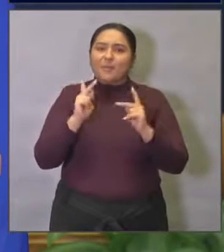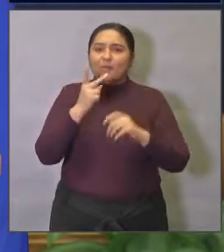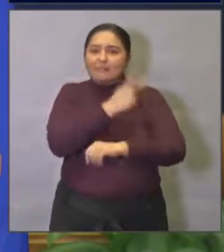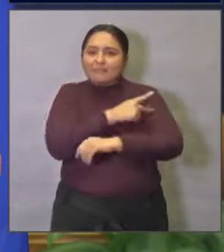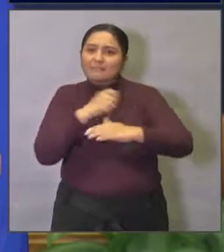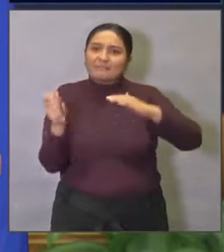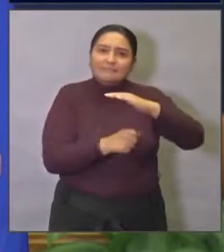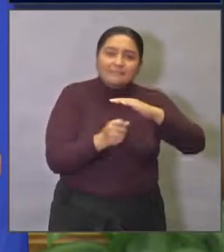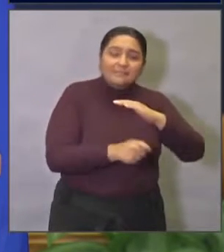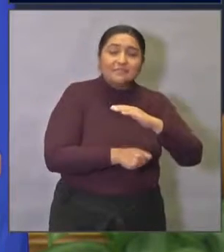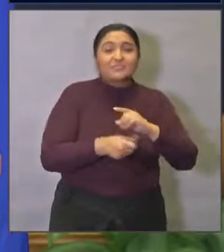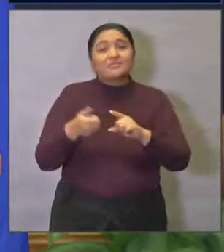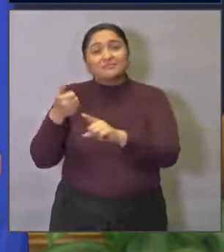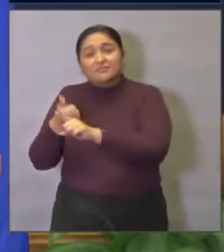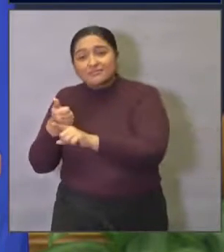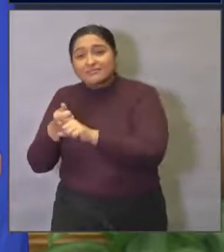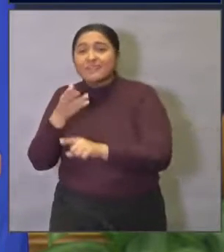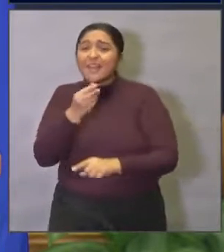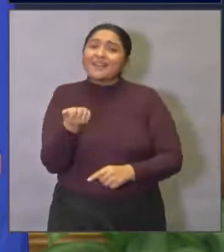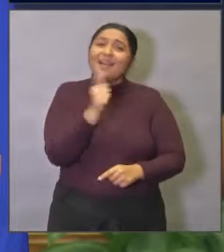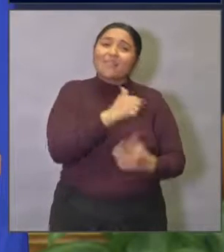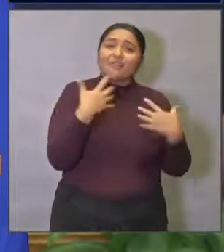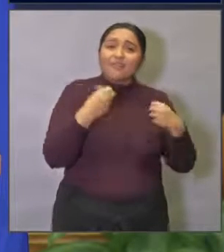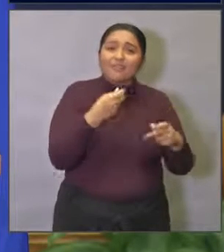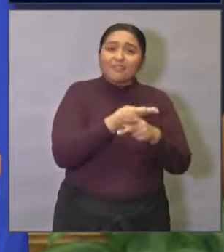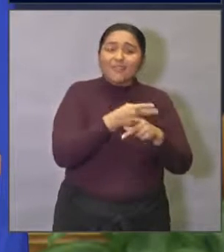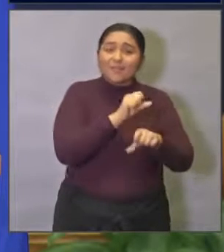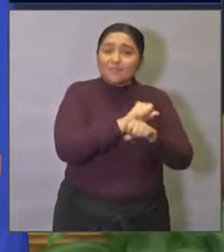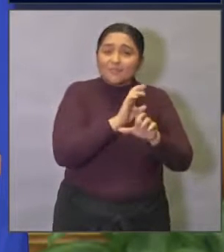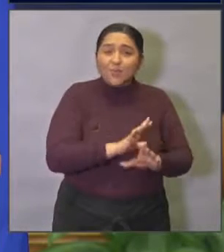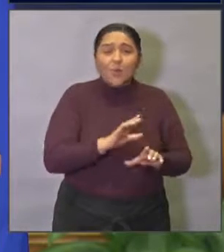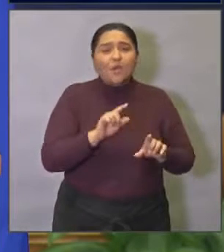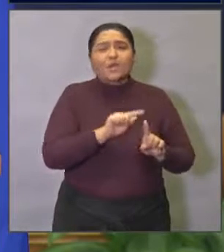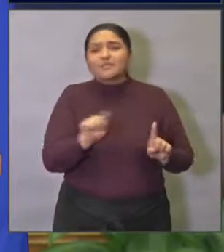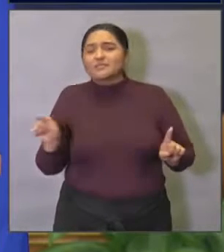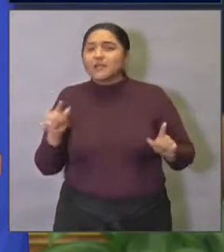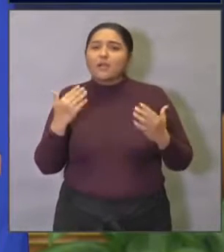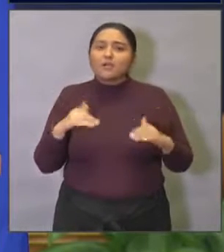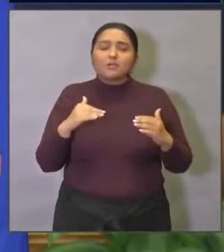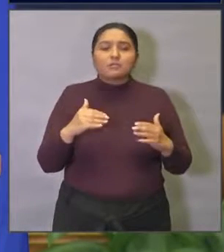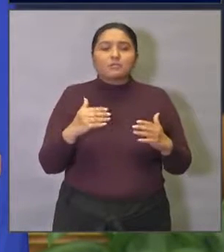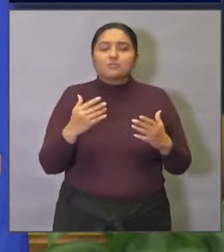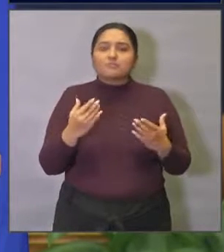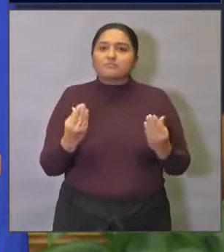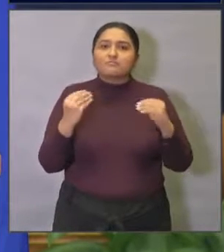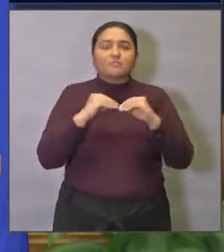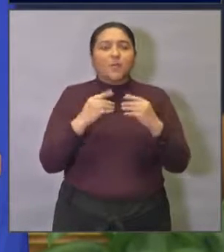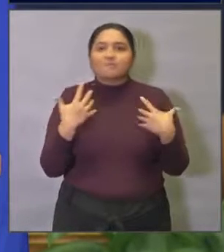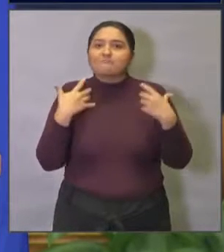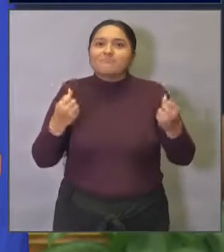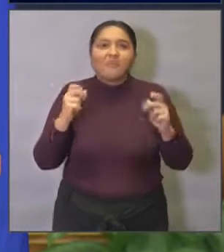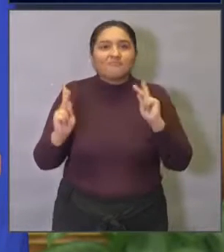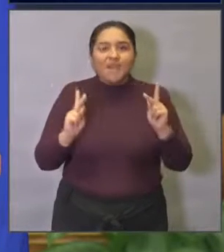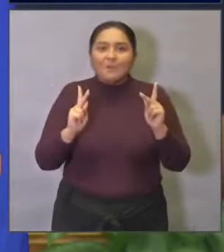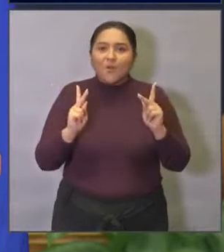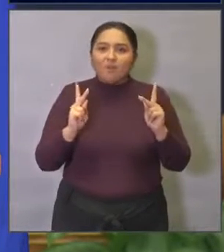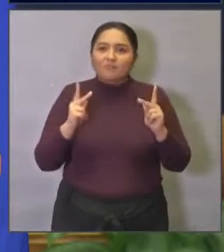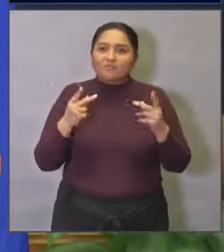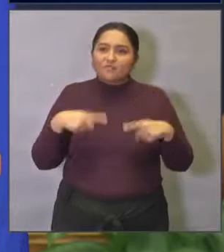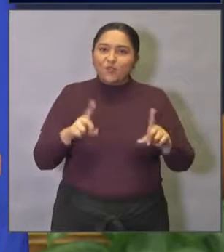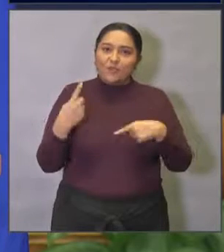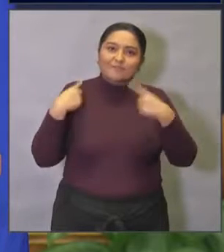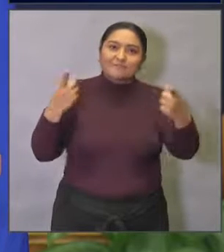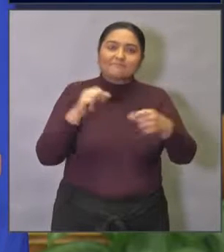otros trabajadores de salud son algunas de las personas más valientes durante esta pandemia. Merecen nuestra